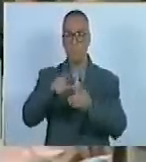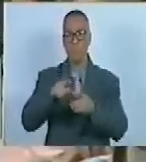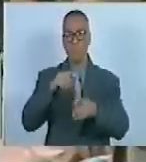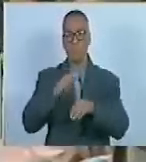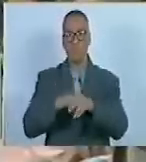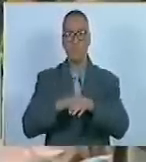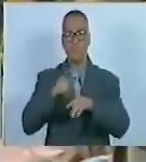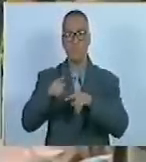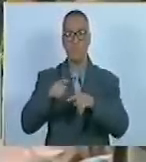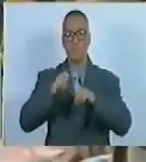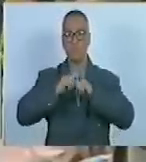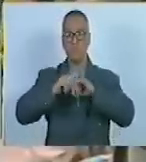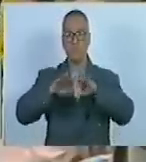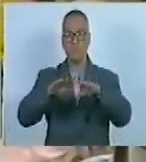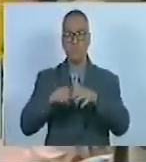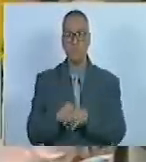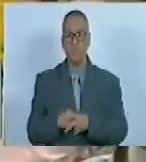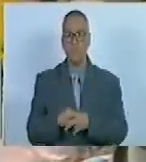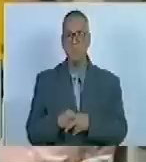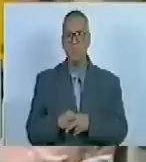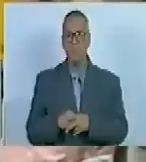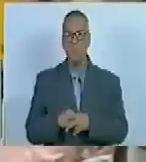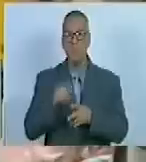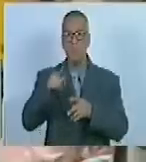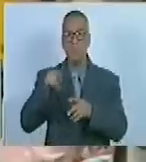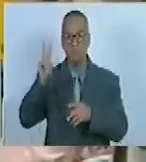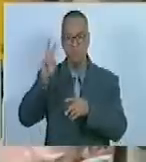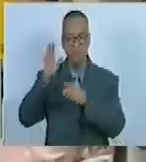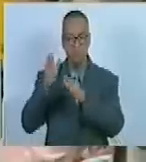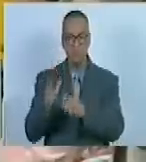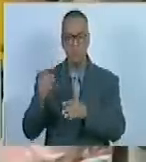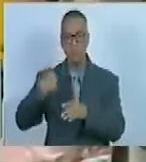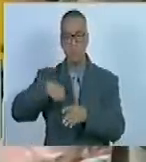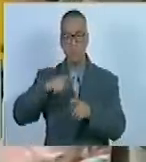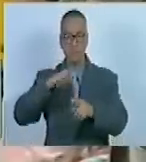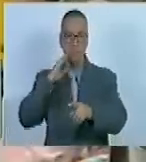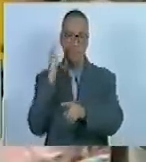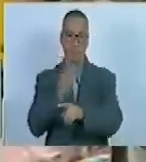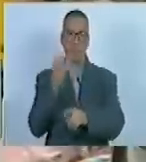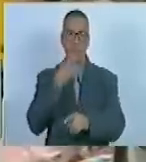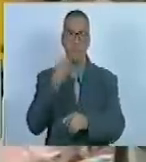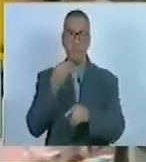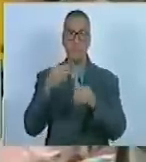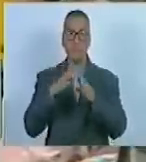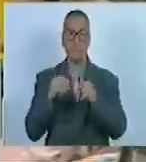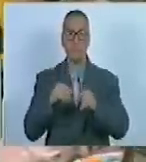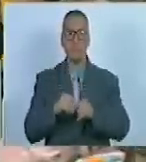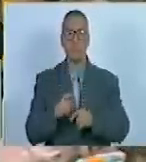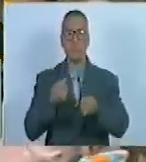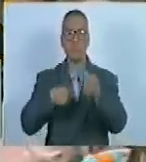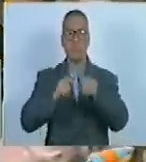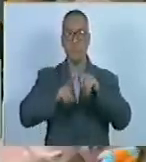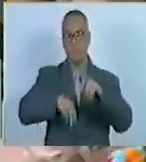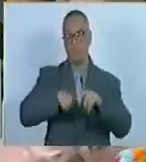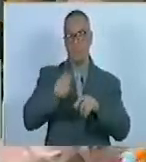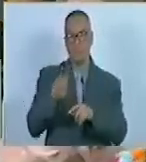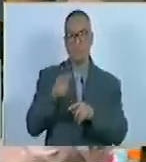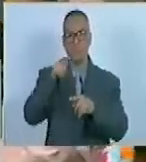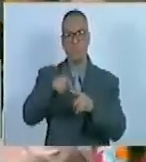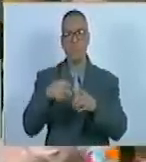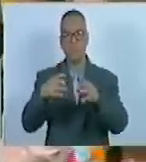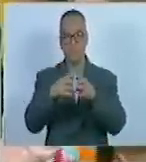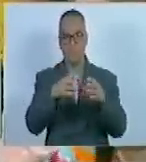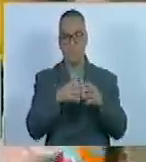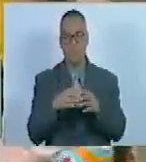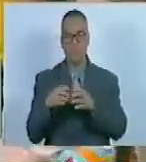fenómeno no se propague en la patria venezolana, y condenamos como juventud toda oferta que pudiera hacerse desde